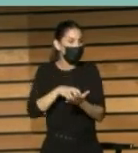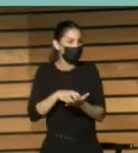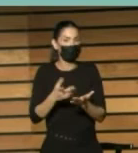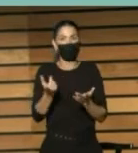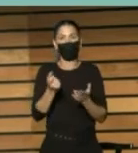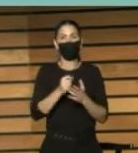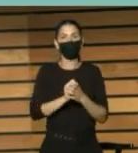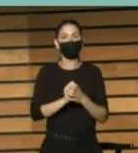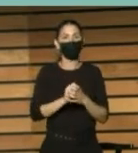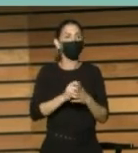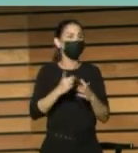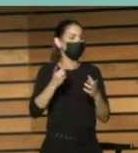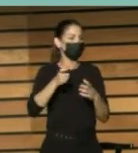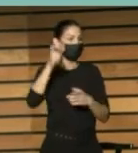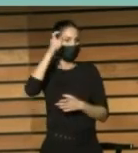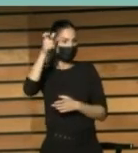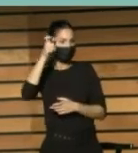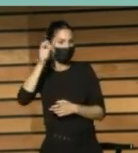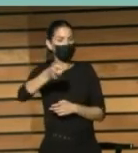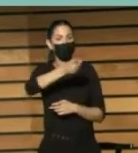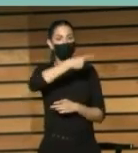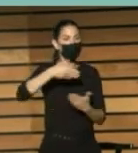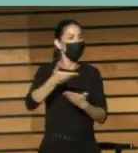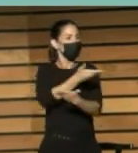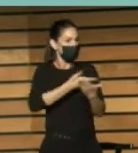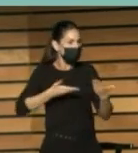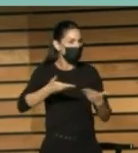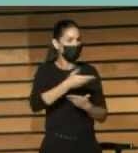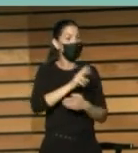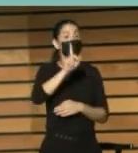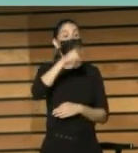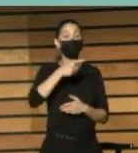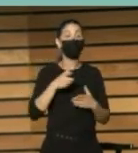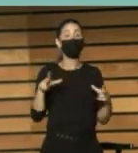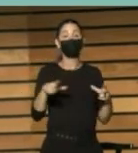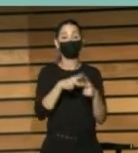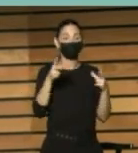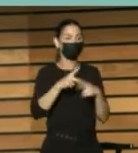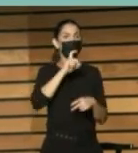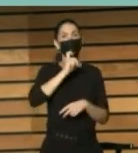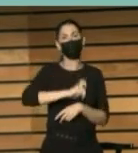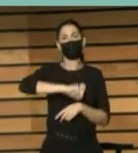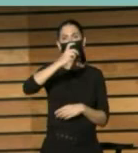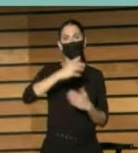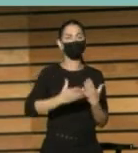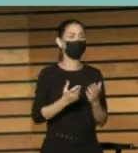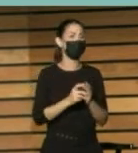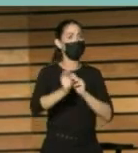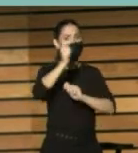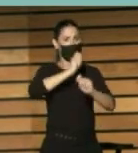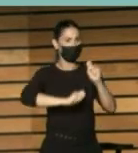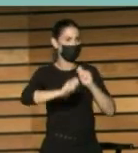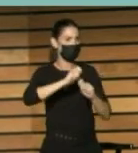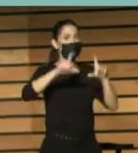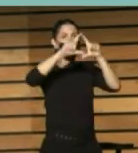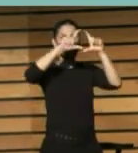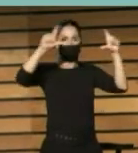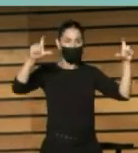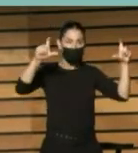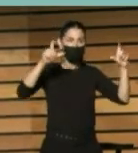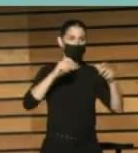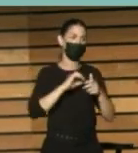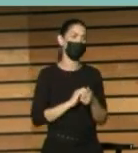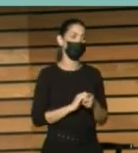diputaciones, municipios, pero también desde las sociedades, fundaciones, asociaciones, también las empresas y, por